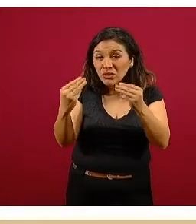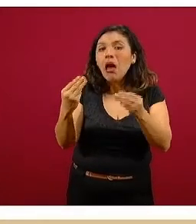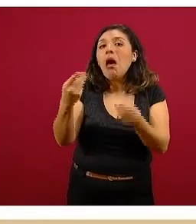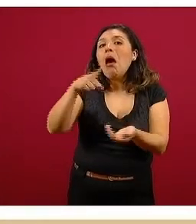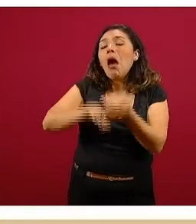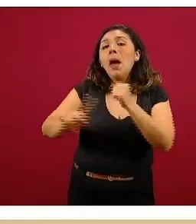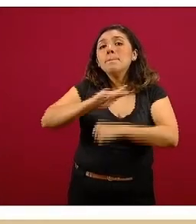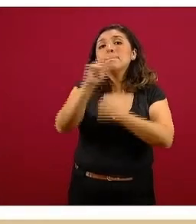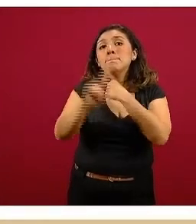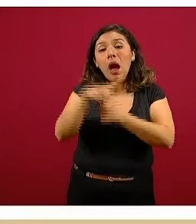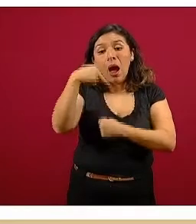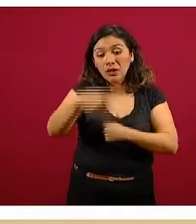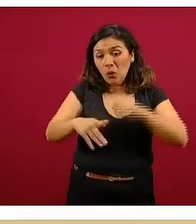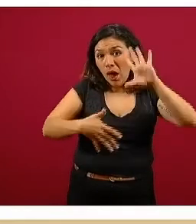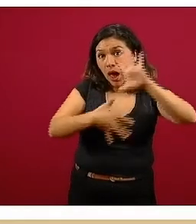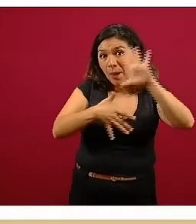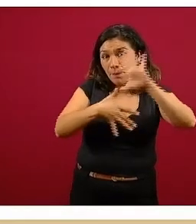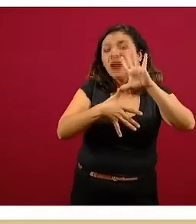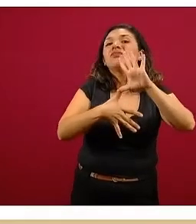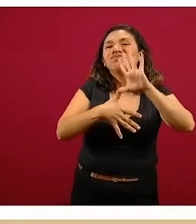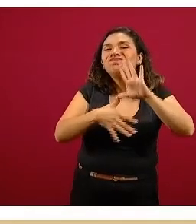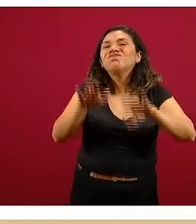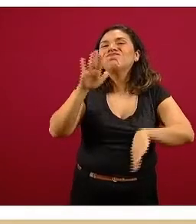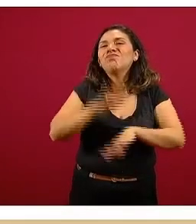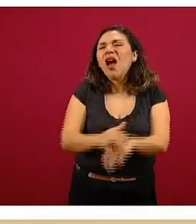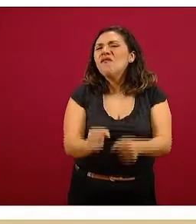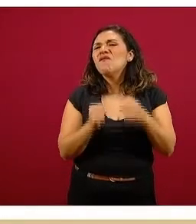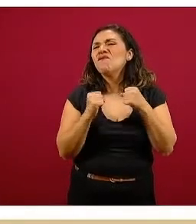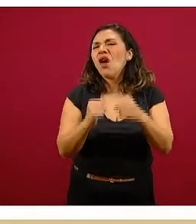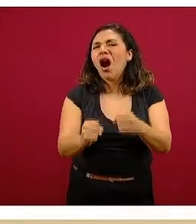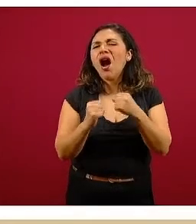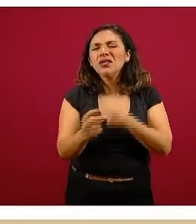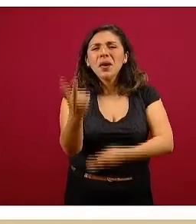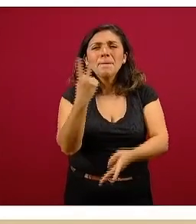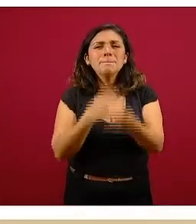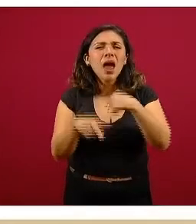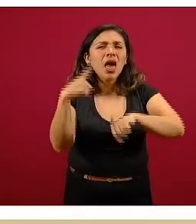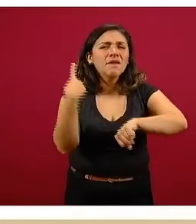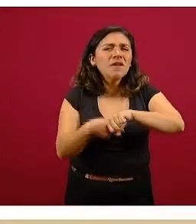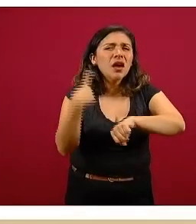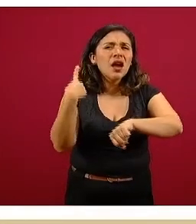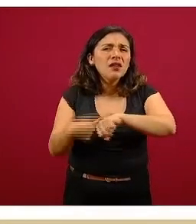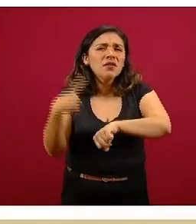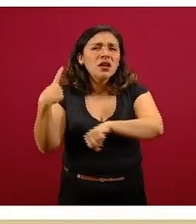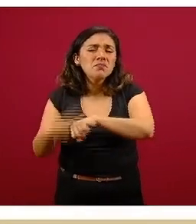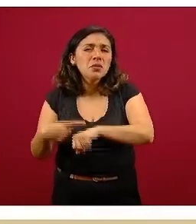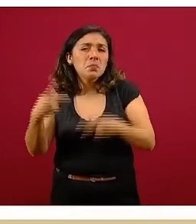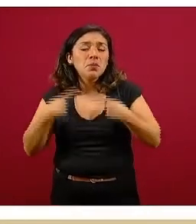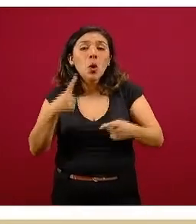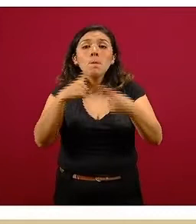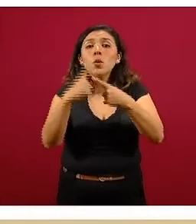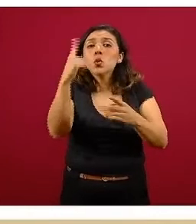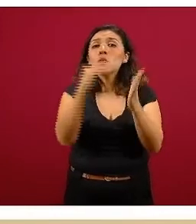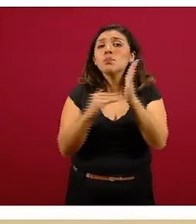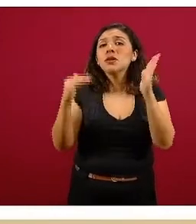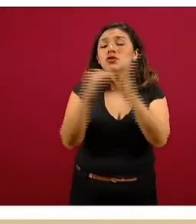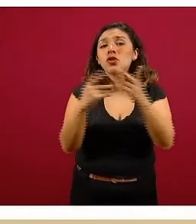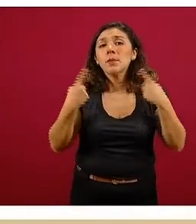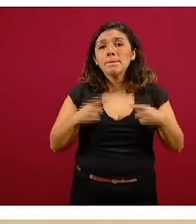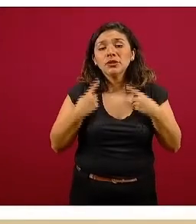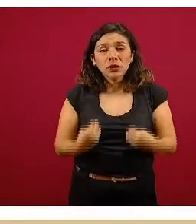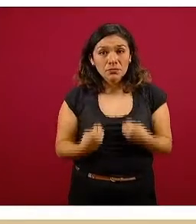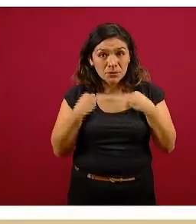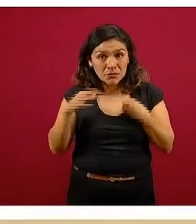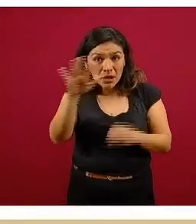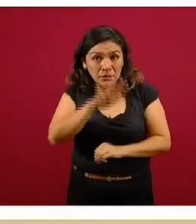de los países de la región que ha alcanzado la mayor cantidad y presentación de casos por millón de